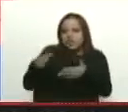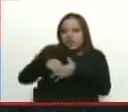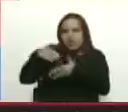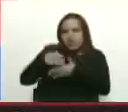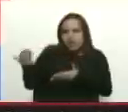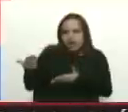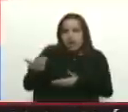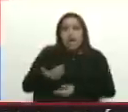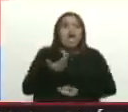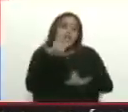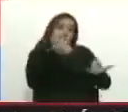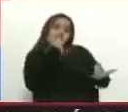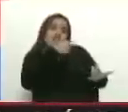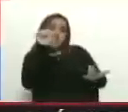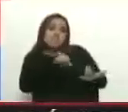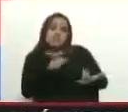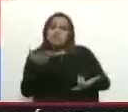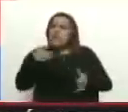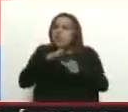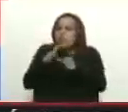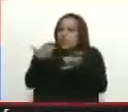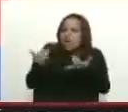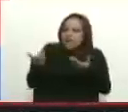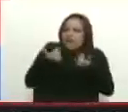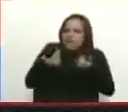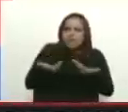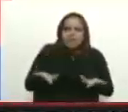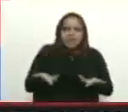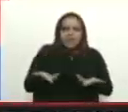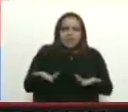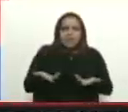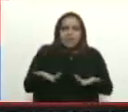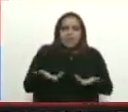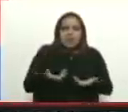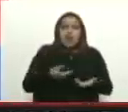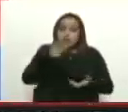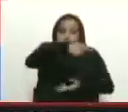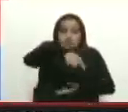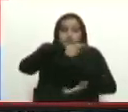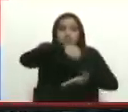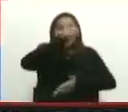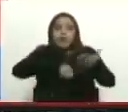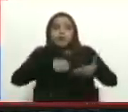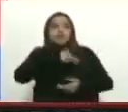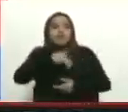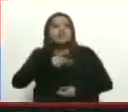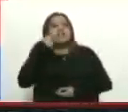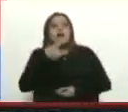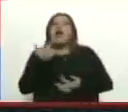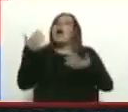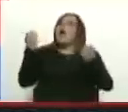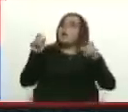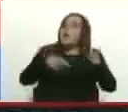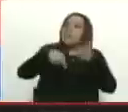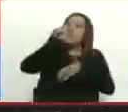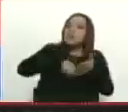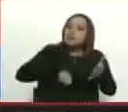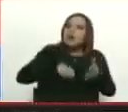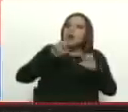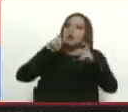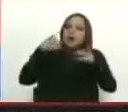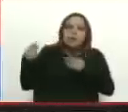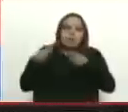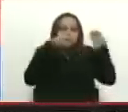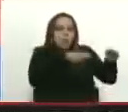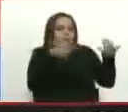sí, ¿dónde está la plata? Dijeron que sí, no basta. Porque cuando firmaron, nosotros asumimos eso como la disposición a hacerlo.